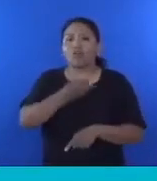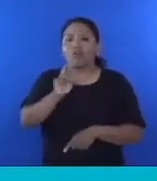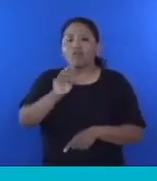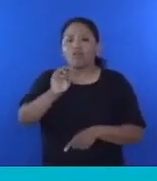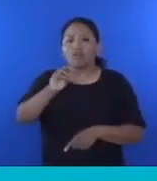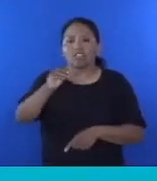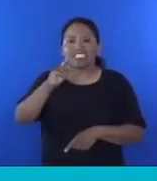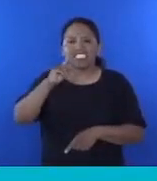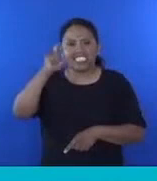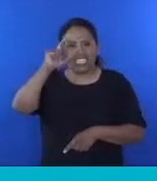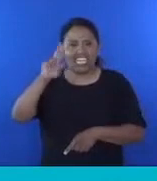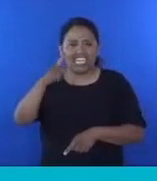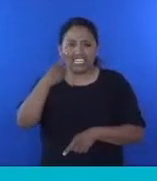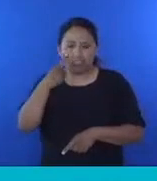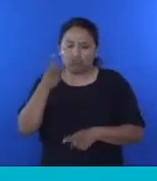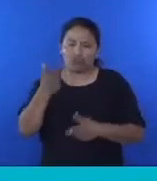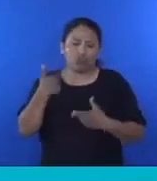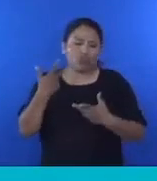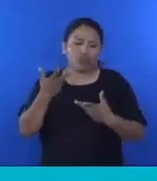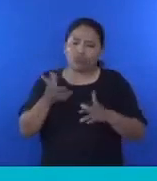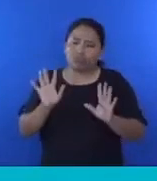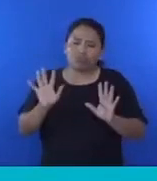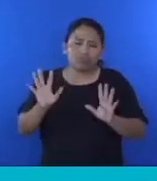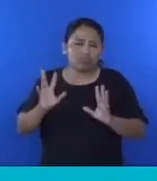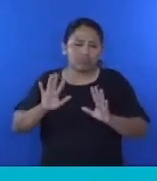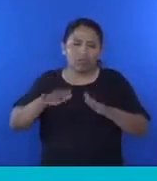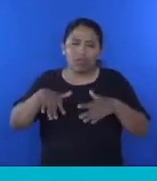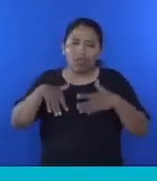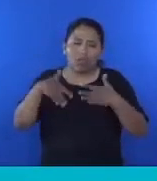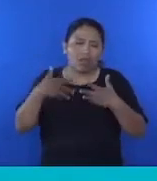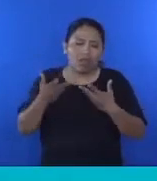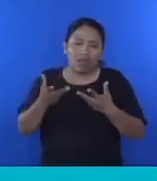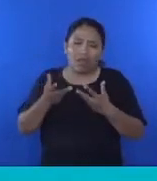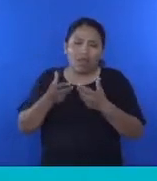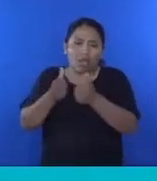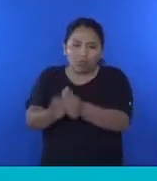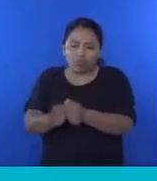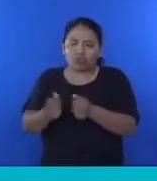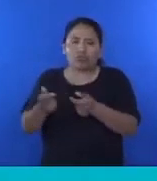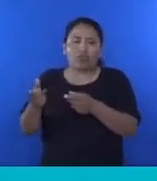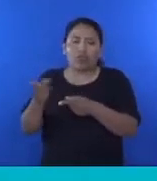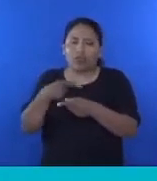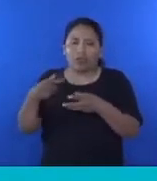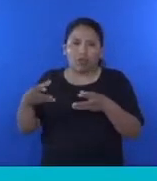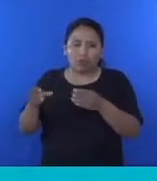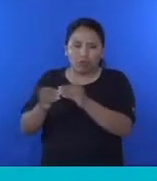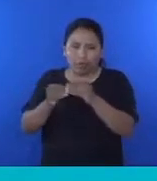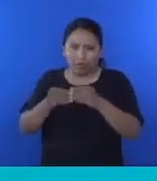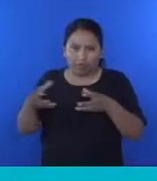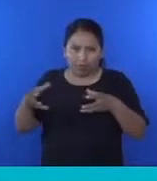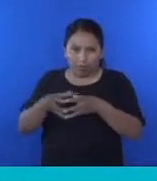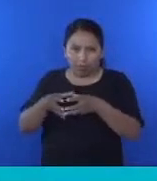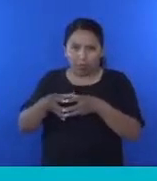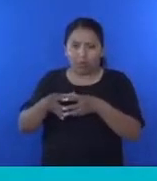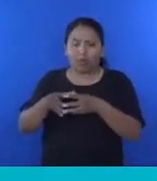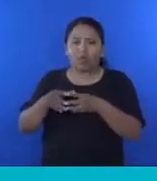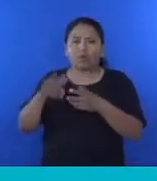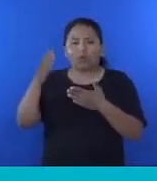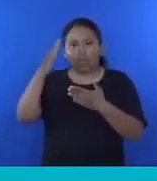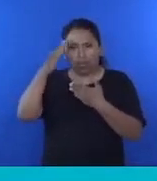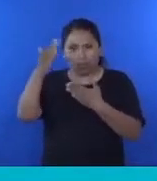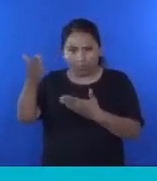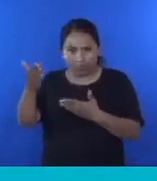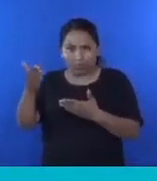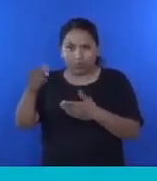a adherir en todas las palabras de nuestro compañero de bloque, Pablo Domenichini, respecto de la